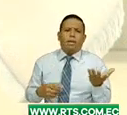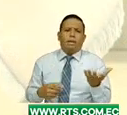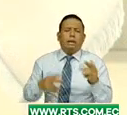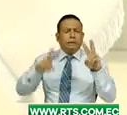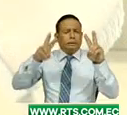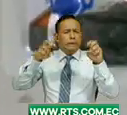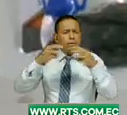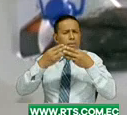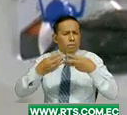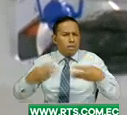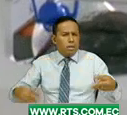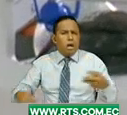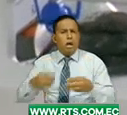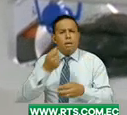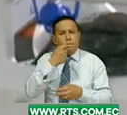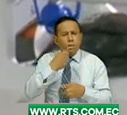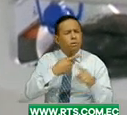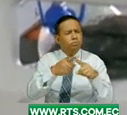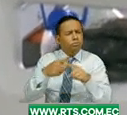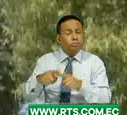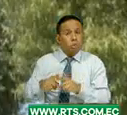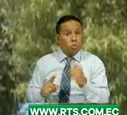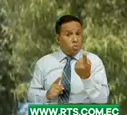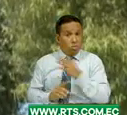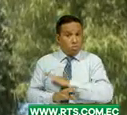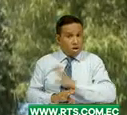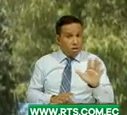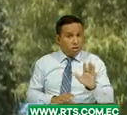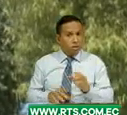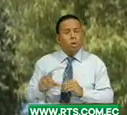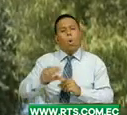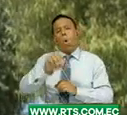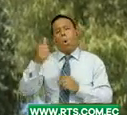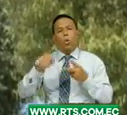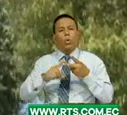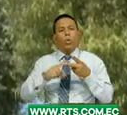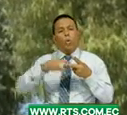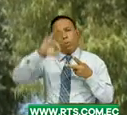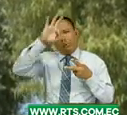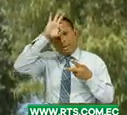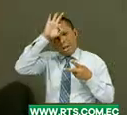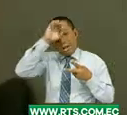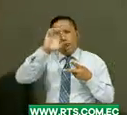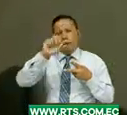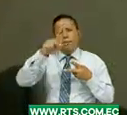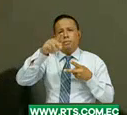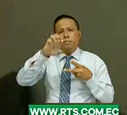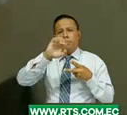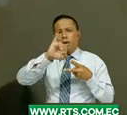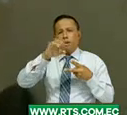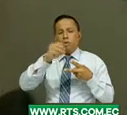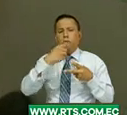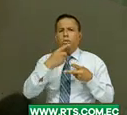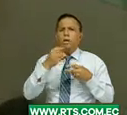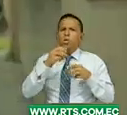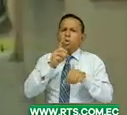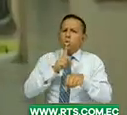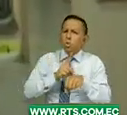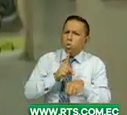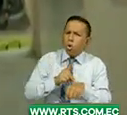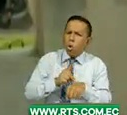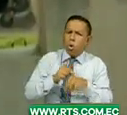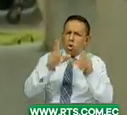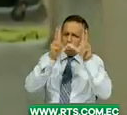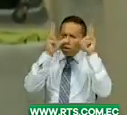médicos. Este no es el único caso. El hospital Eugenio Espejo está en crisis. Médicos y trabajadores de la salud denunciaron que no cuentan